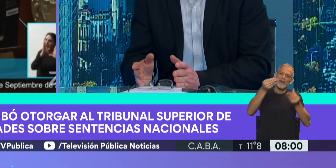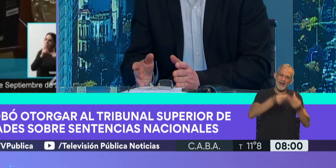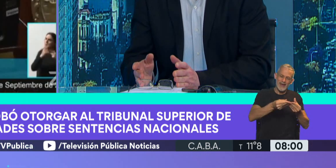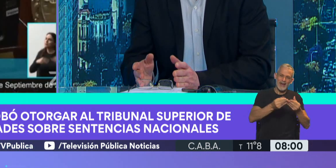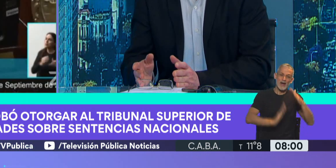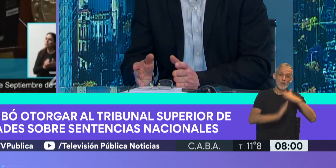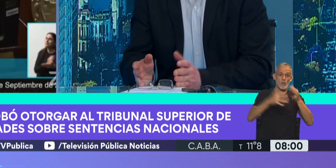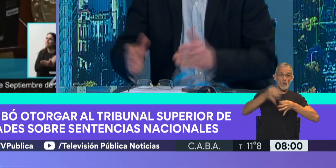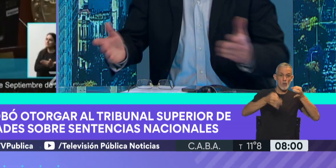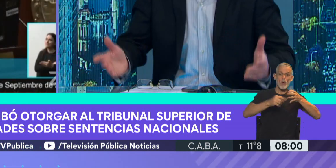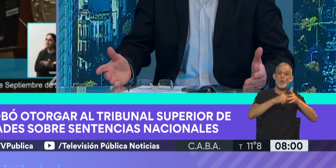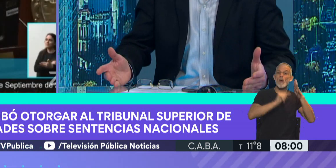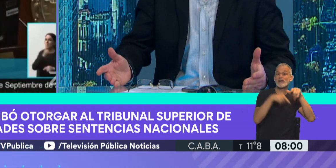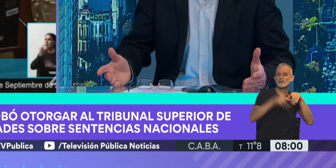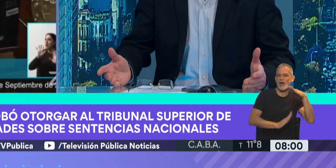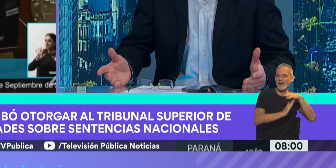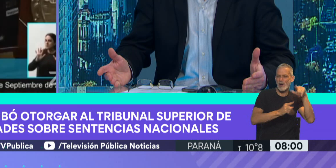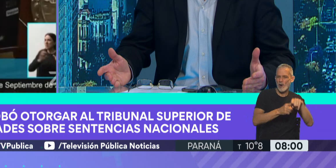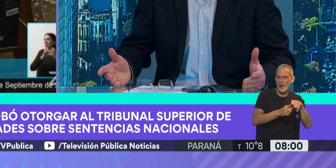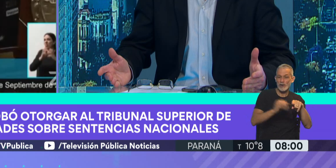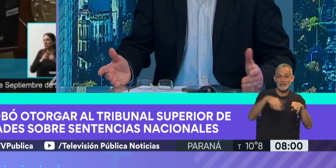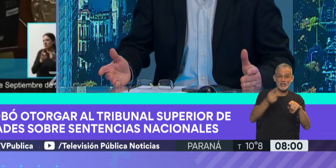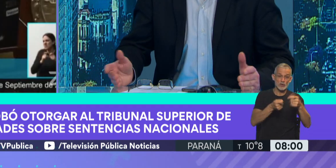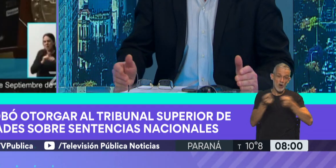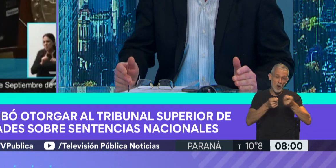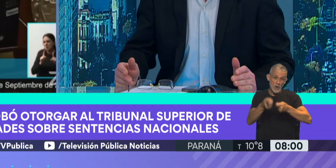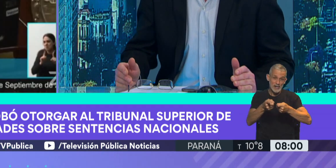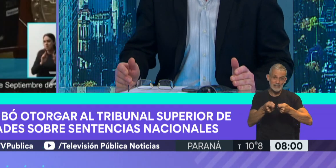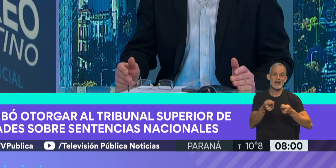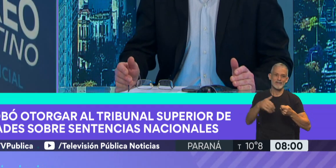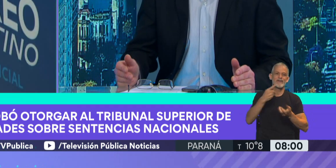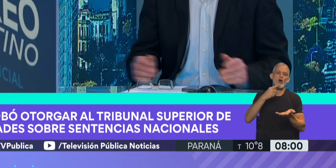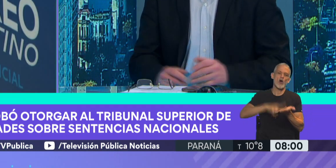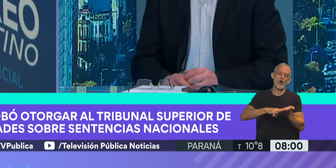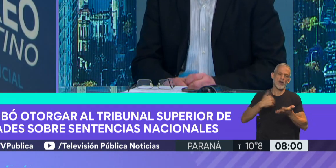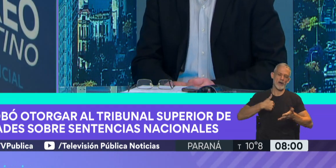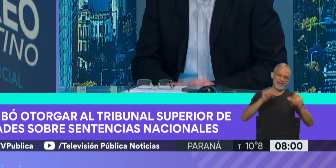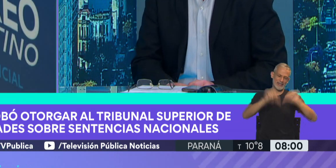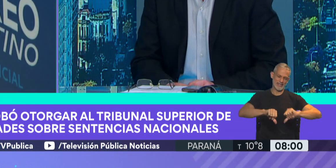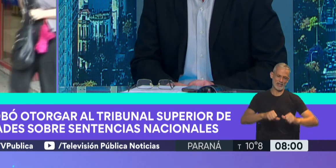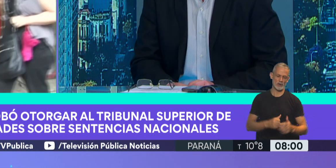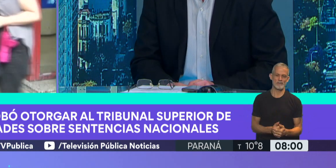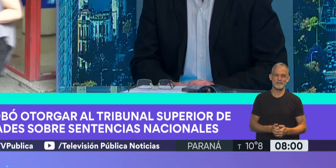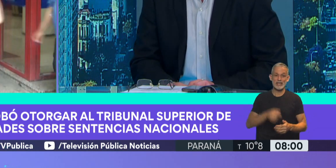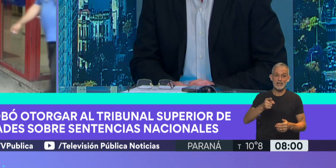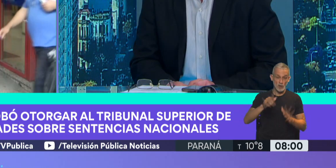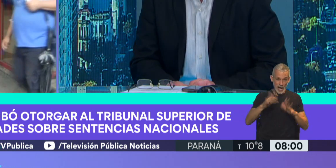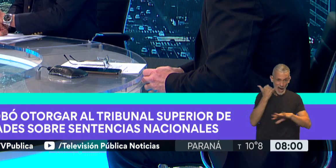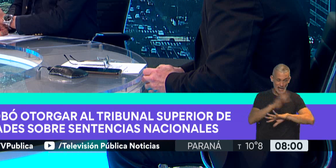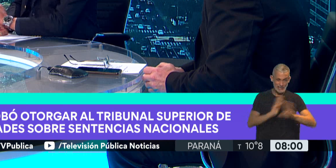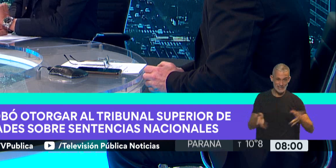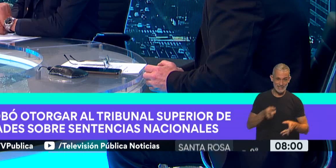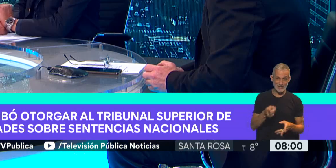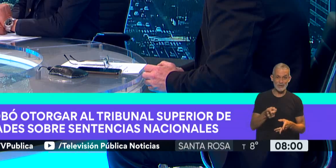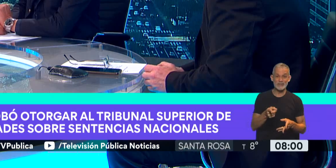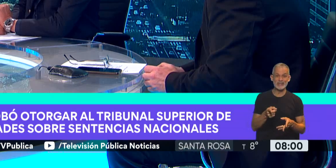Tribunal Superior de Justicia de la Ciudad de Buenos Aires. Y la otra, en el fuero comercial, es la quiebra del Correo Argentino. Ahora, Néstor, esto no queda acá, digo, o es una decisión